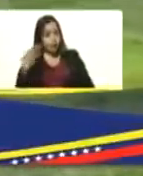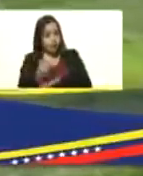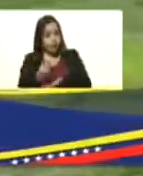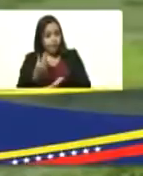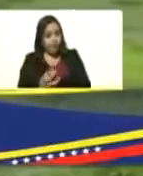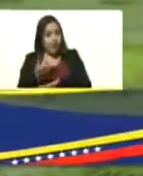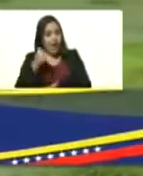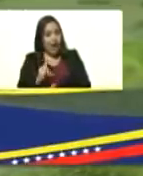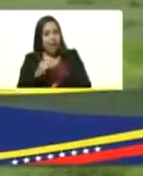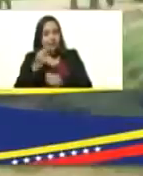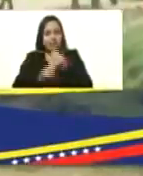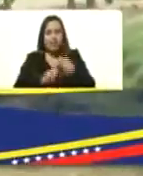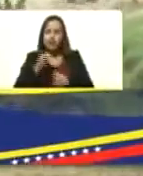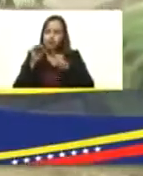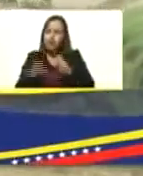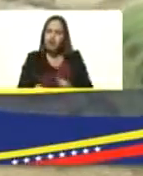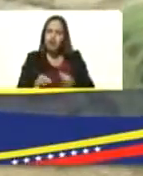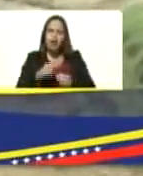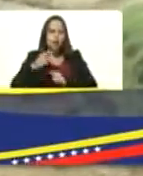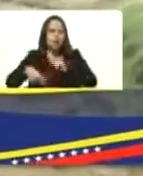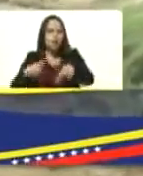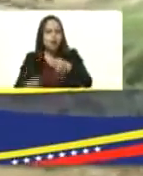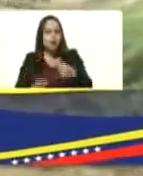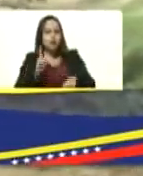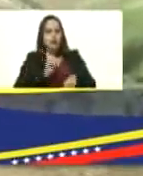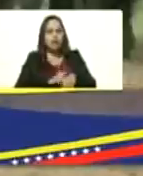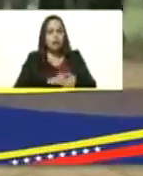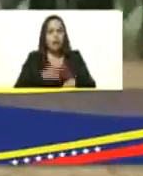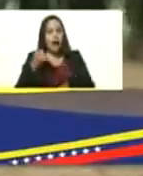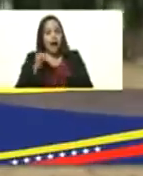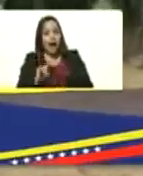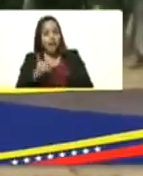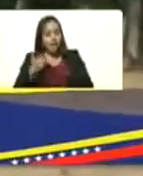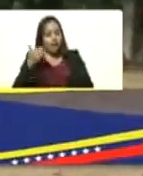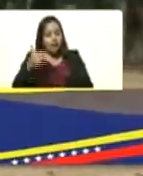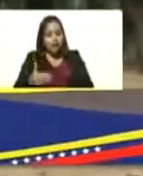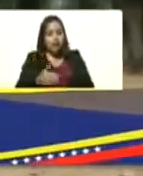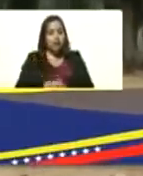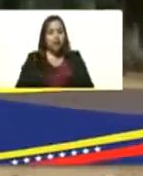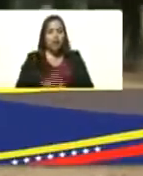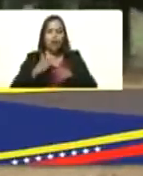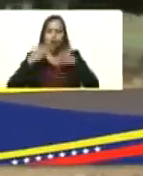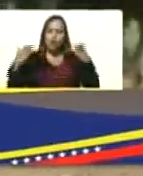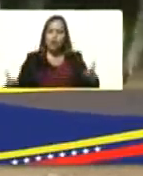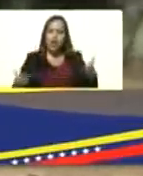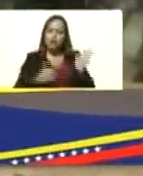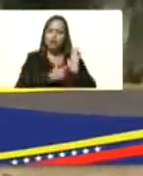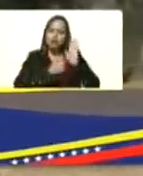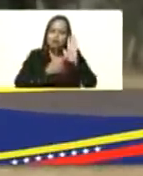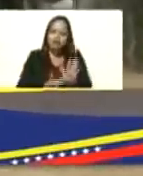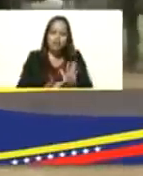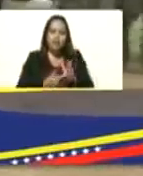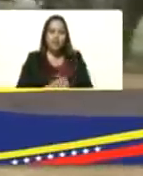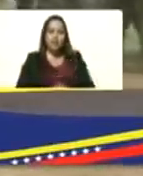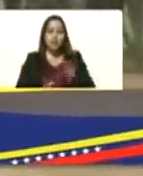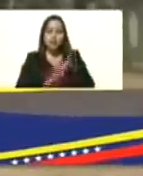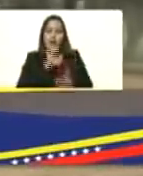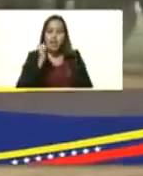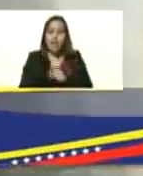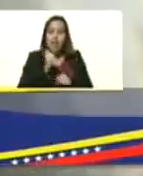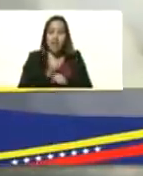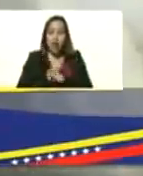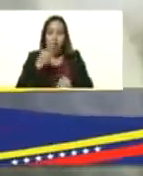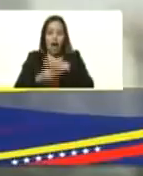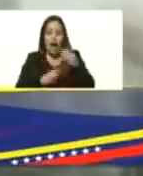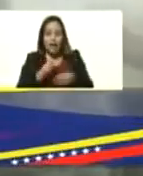se convertirá en los próximos tiempos que están por venir en un gran referente en la producción agroindustrial